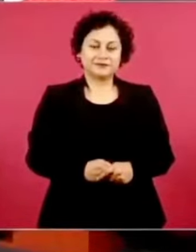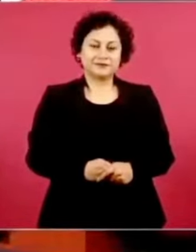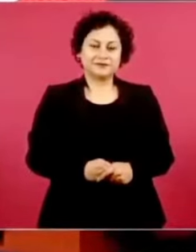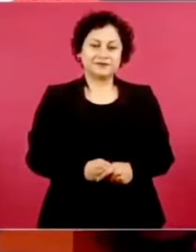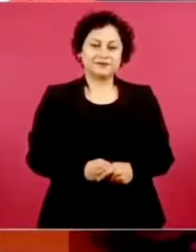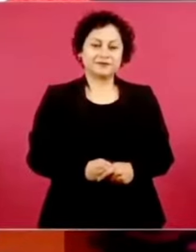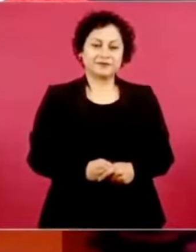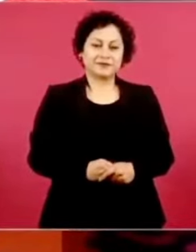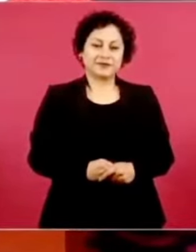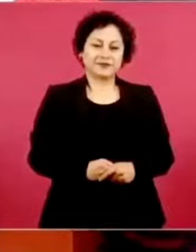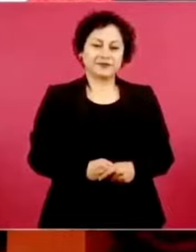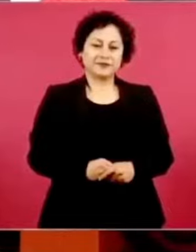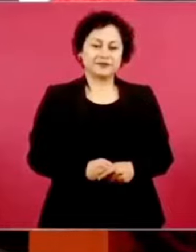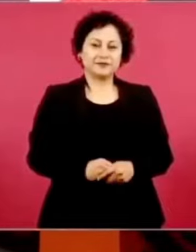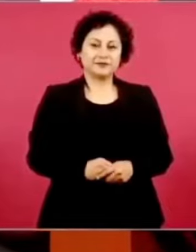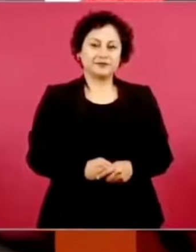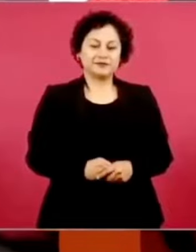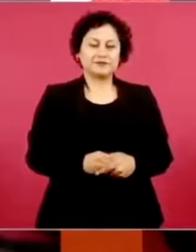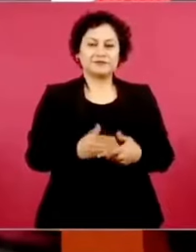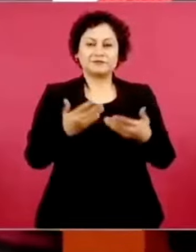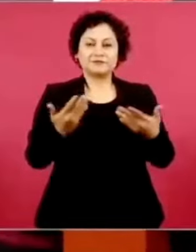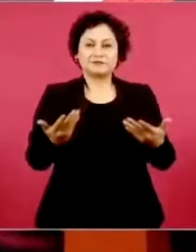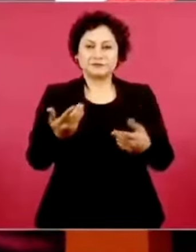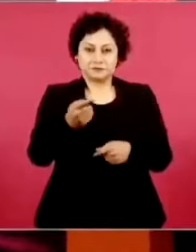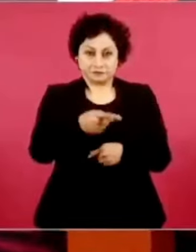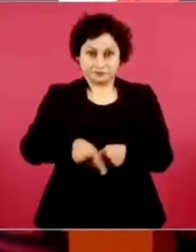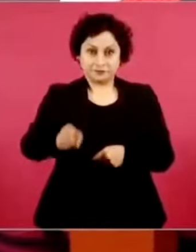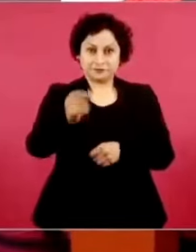Porque aquí no se puede decir.